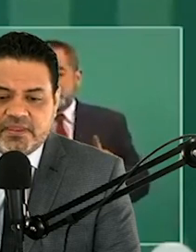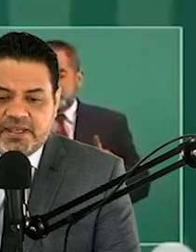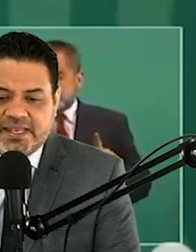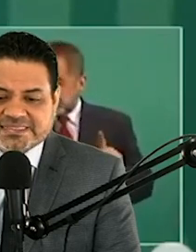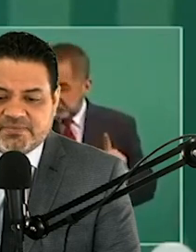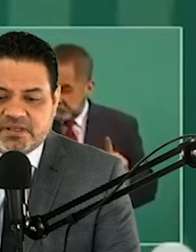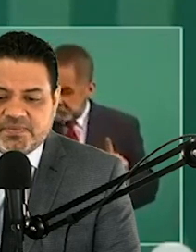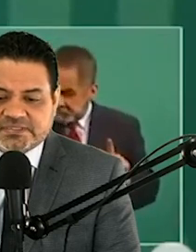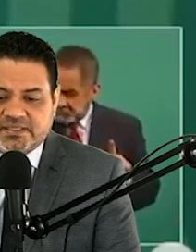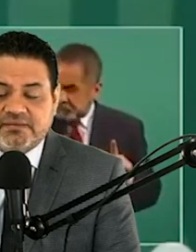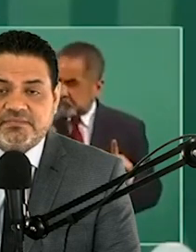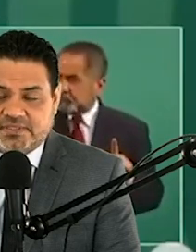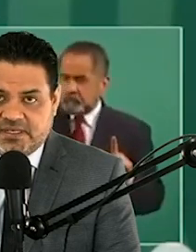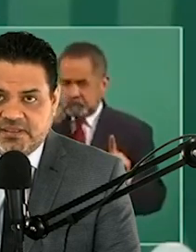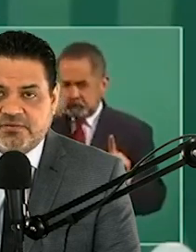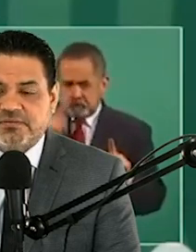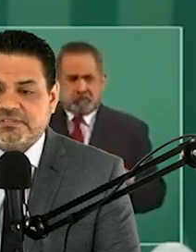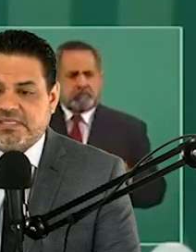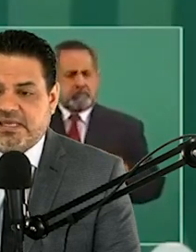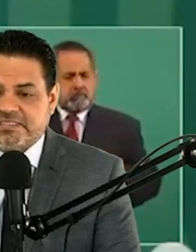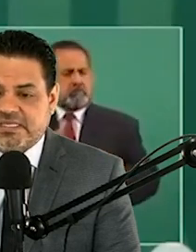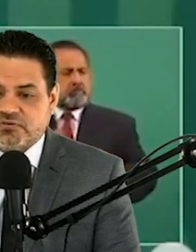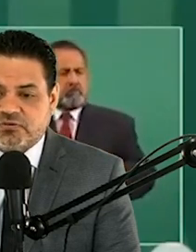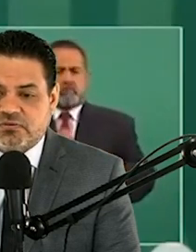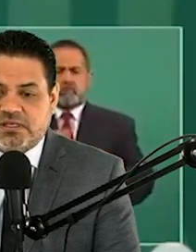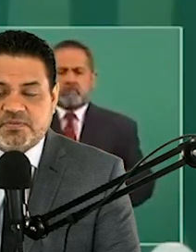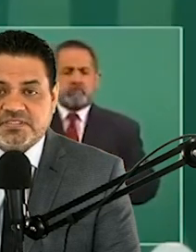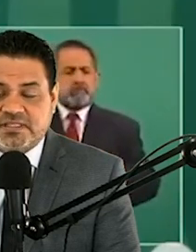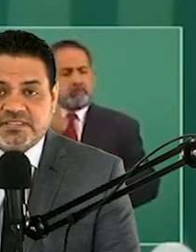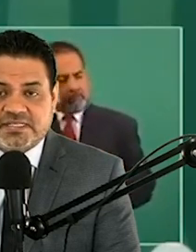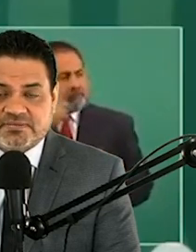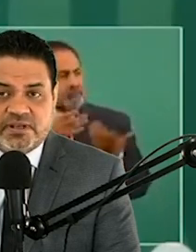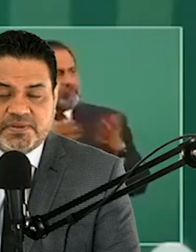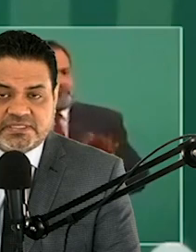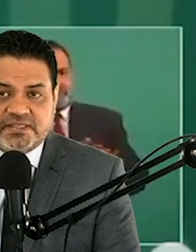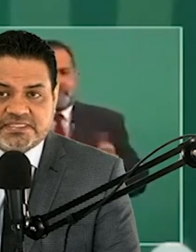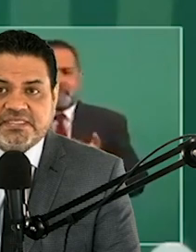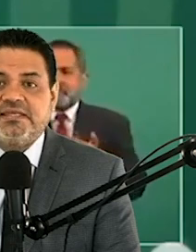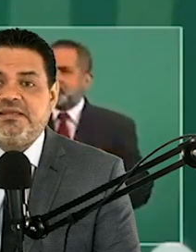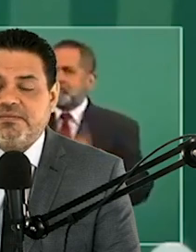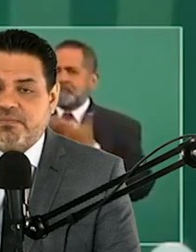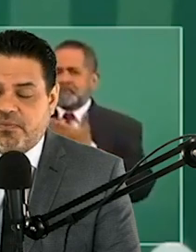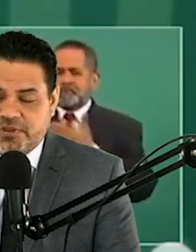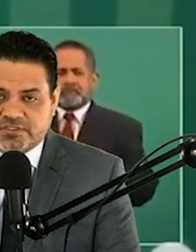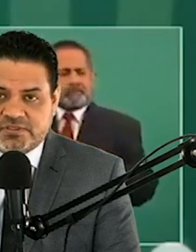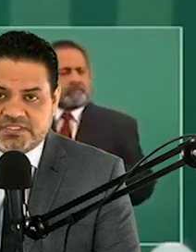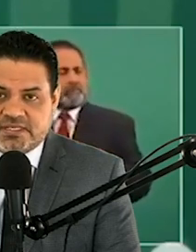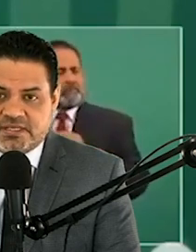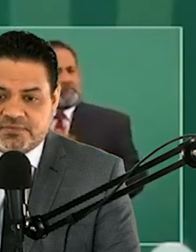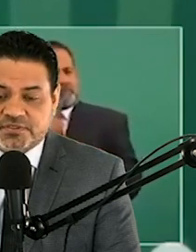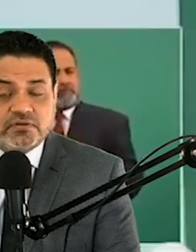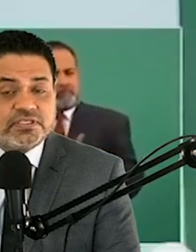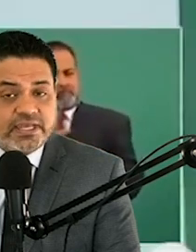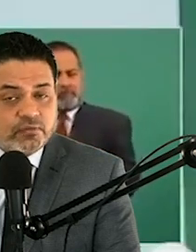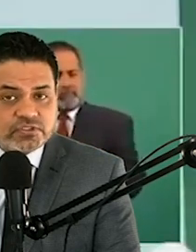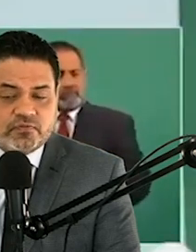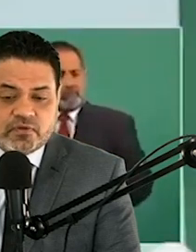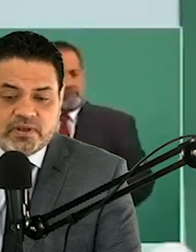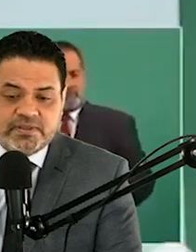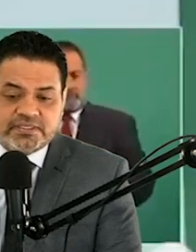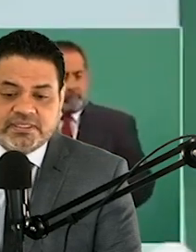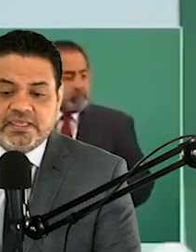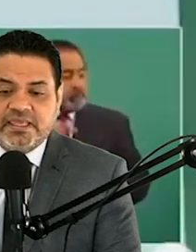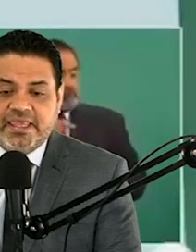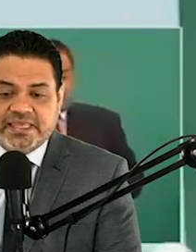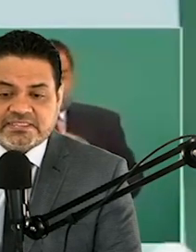la semana pasada y le digo se da a este asunto el presidente de la semana pasada dice voy a solicitar la revisión ya lo hizo